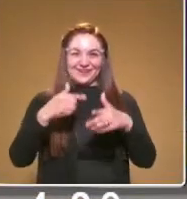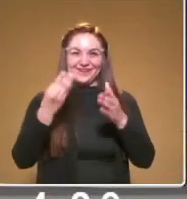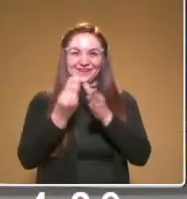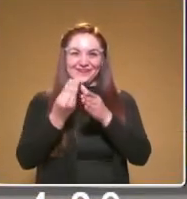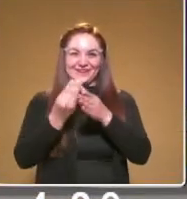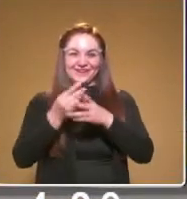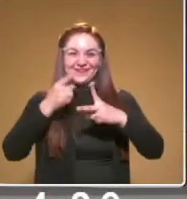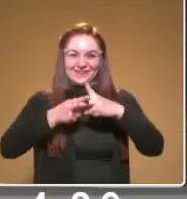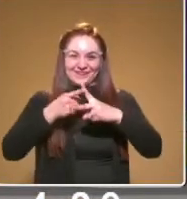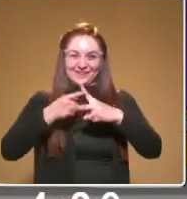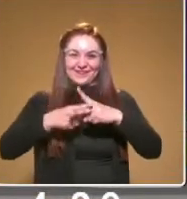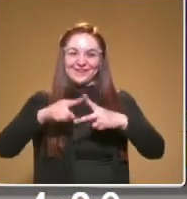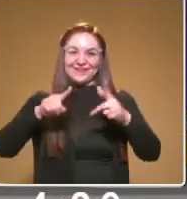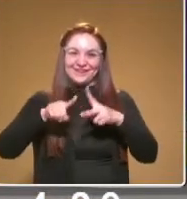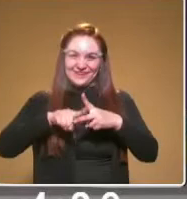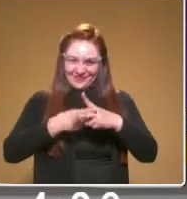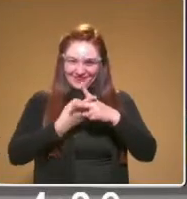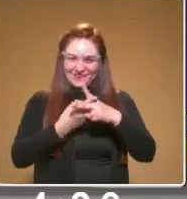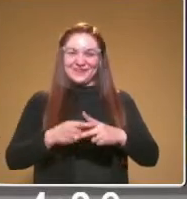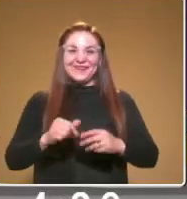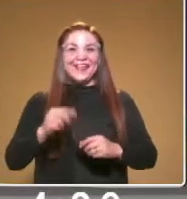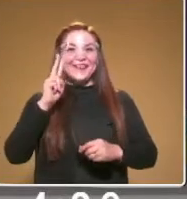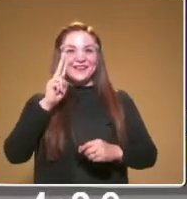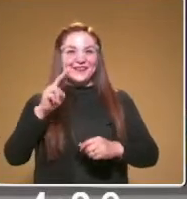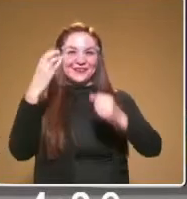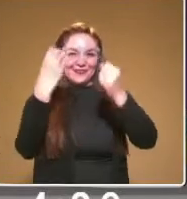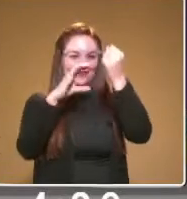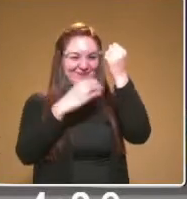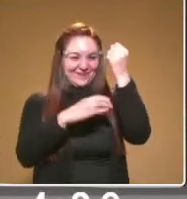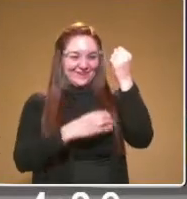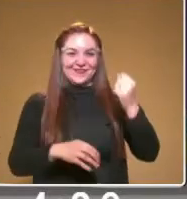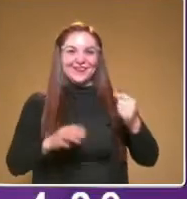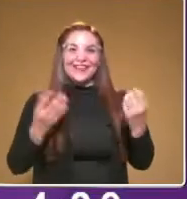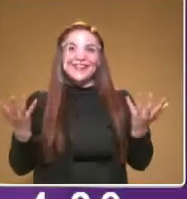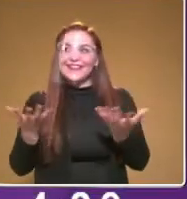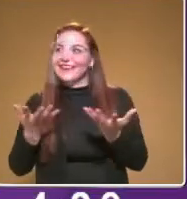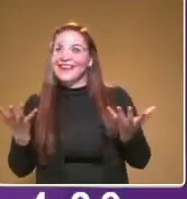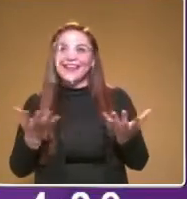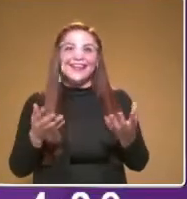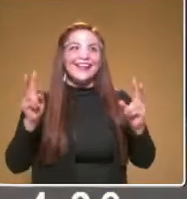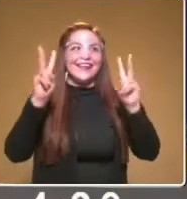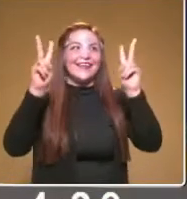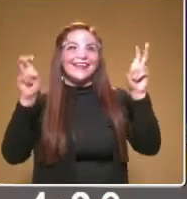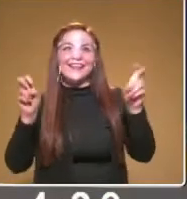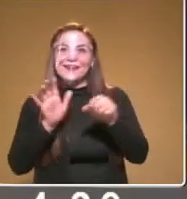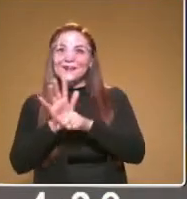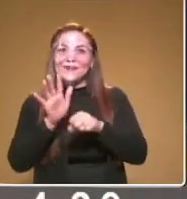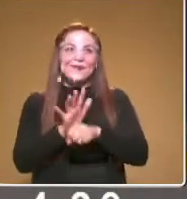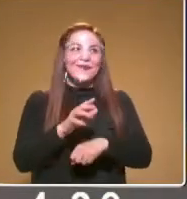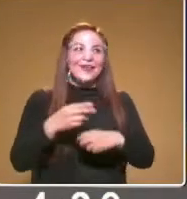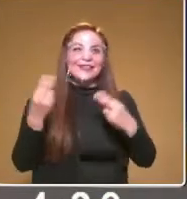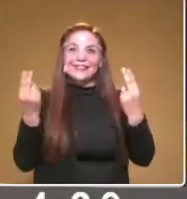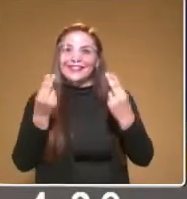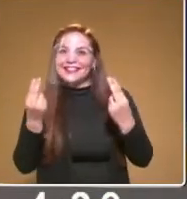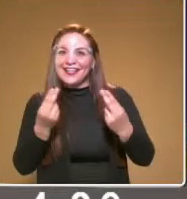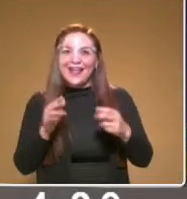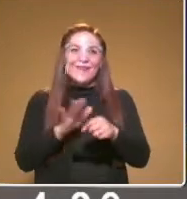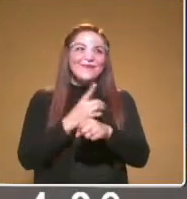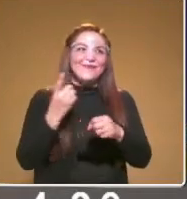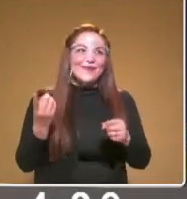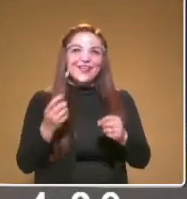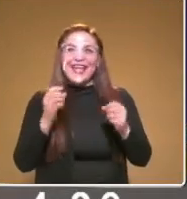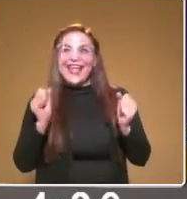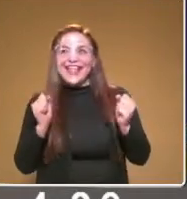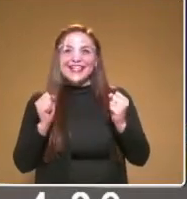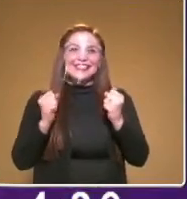de matemáticas. Incluso hasta vimos en los comentarios que nos preguntaban qué vamos a ocupar. ¿Qué vamos a ver hoy? ¿Qué vamos a ocupar? ¿Por qué tanta emoción con este